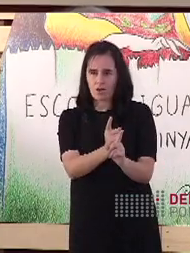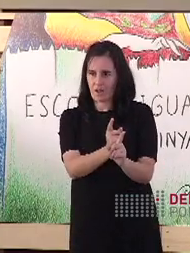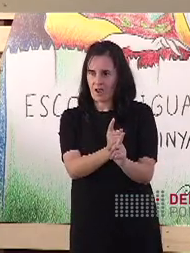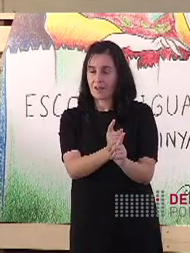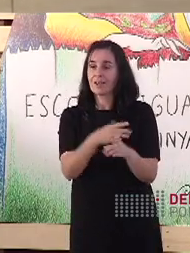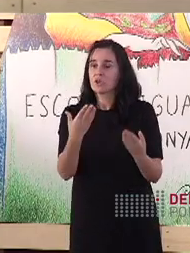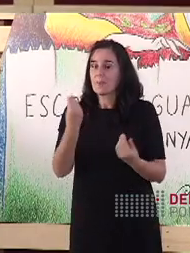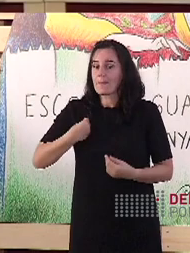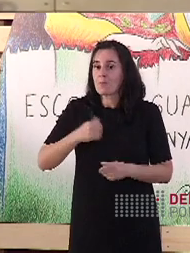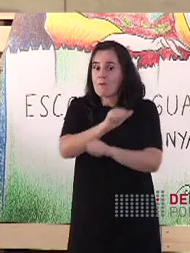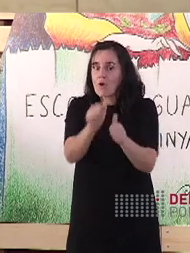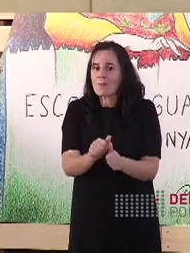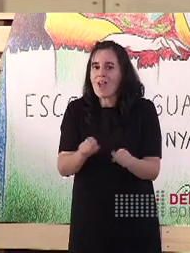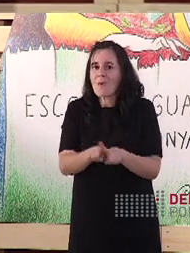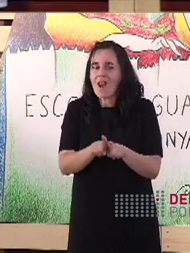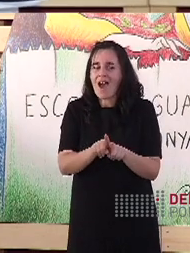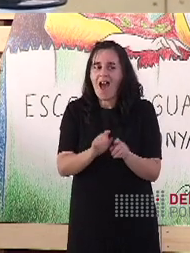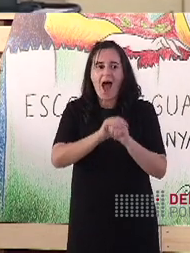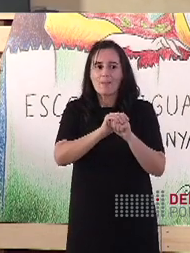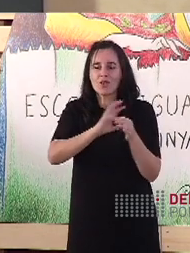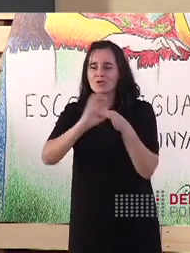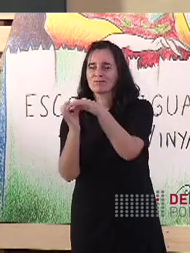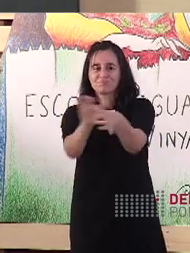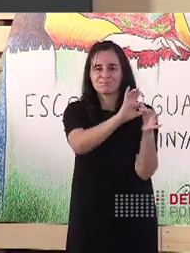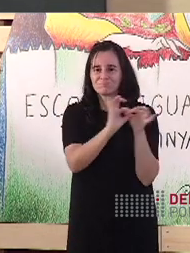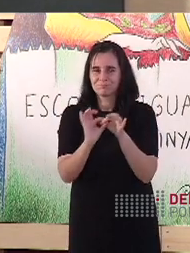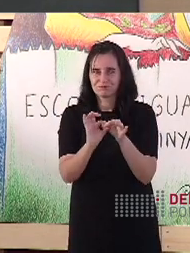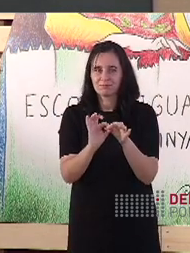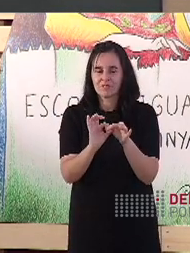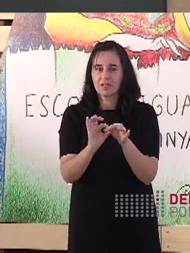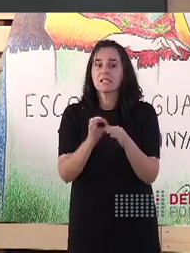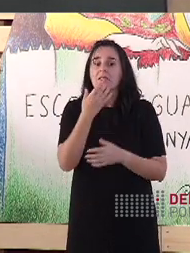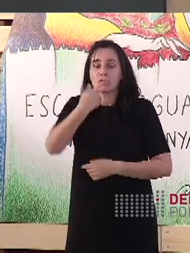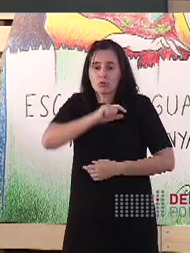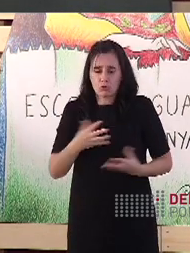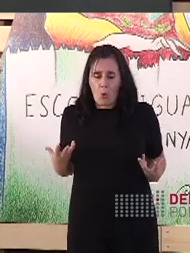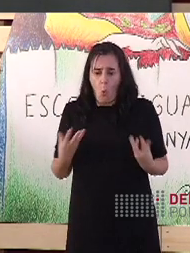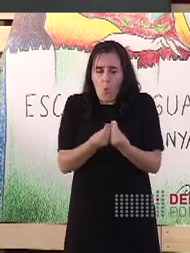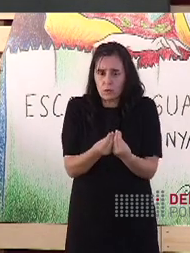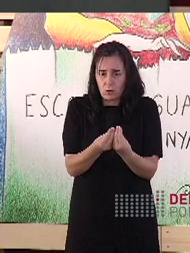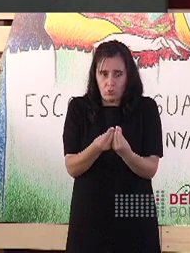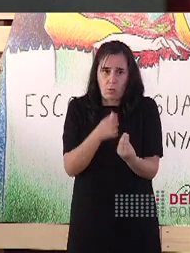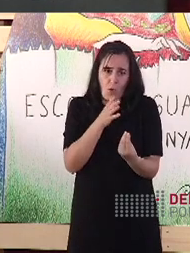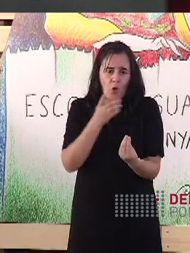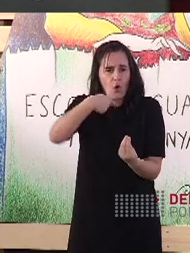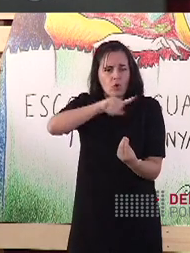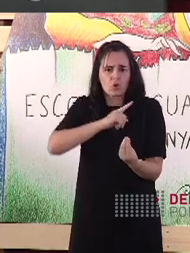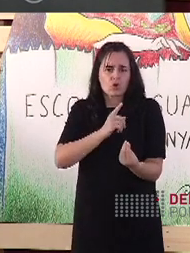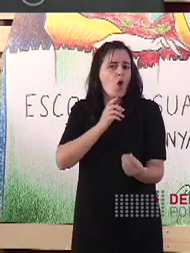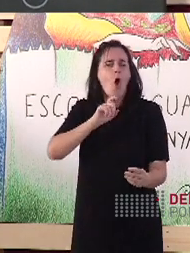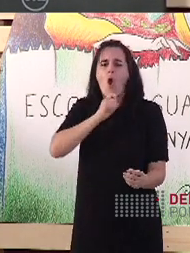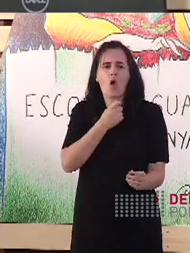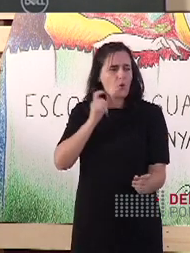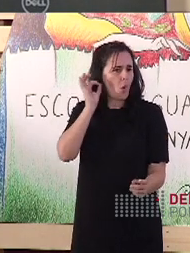fortalecen los lazos entre ellos. Es decir, si nos juntamos en nuestro odio hacia las mujeres y lo hacemos patente, nos unimos más